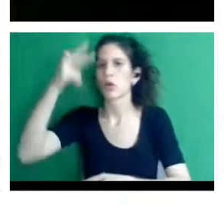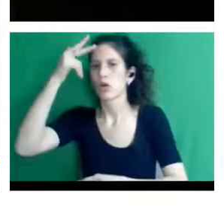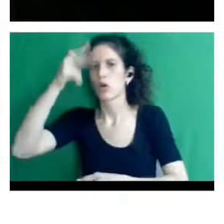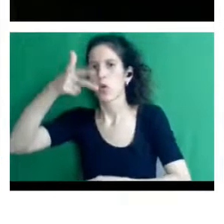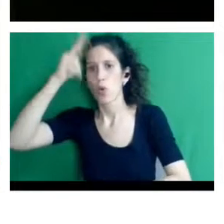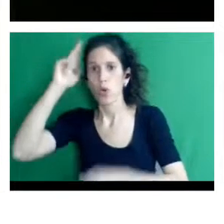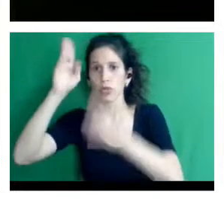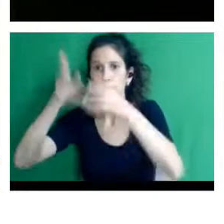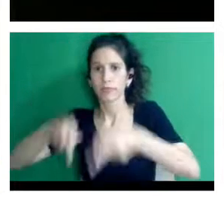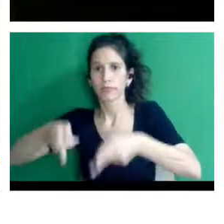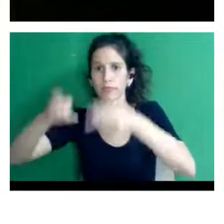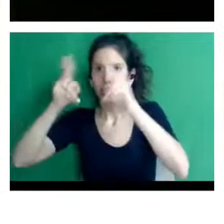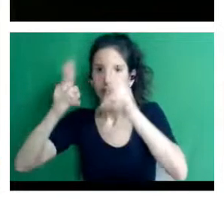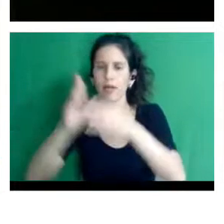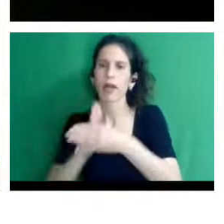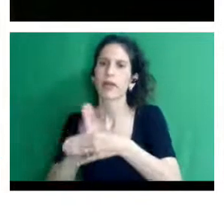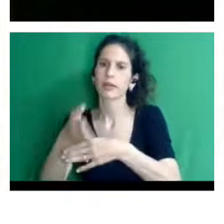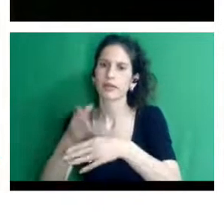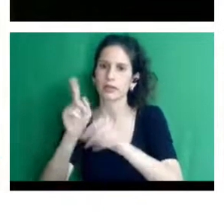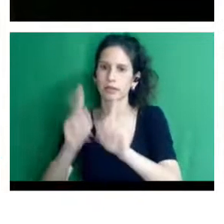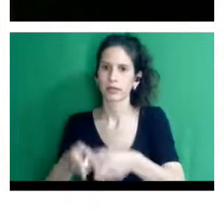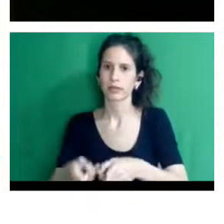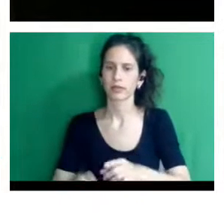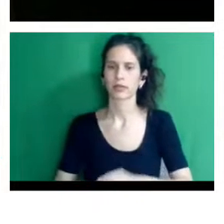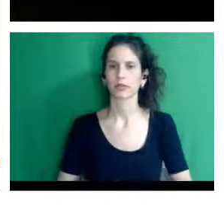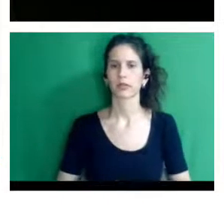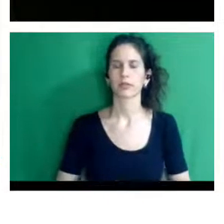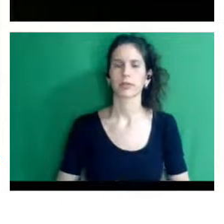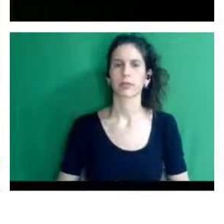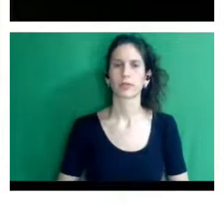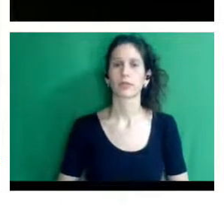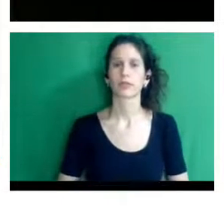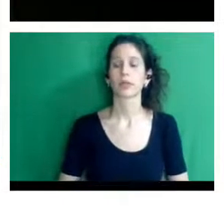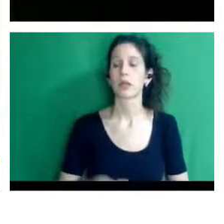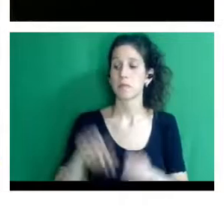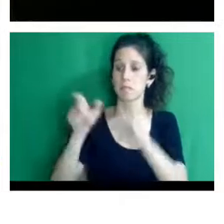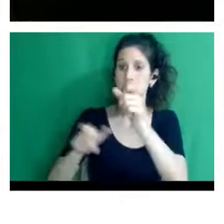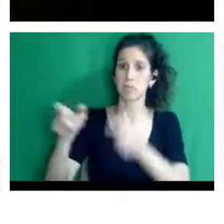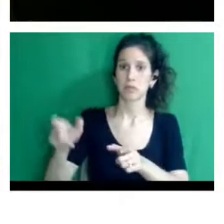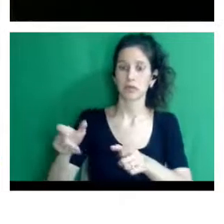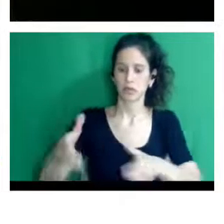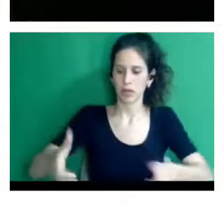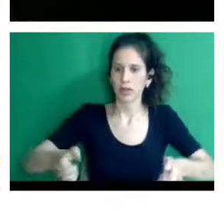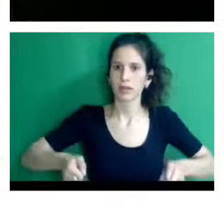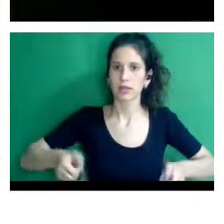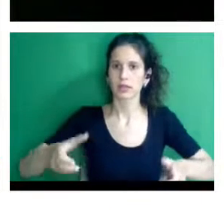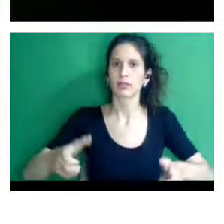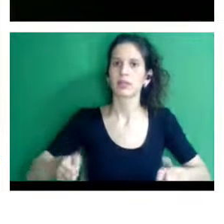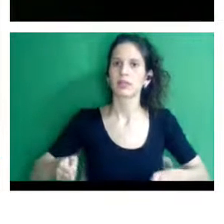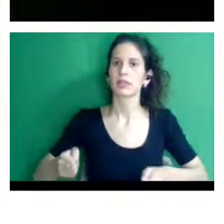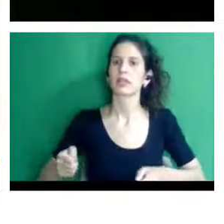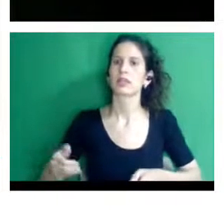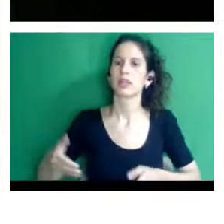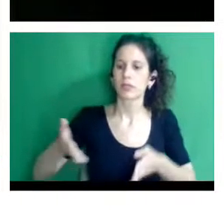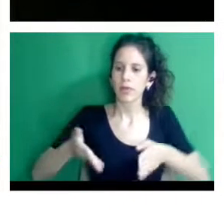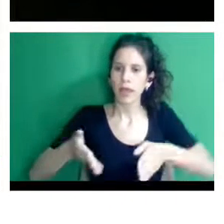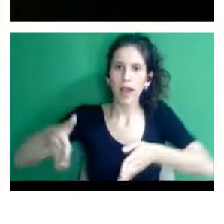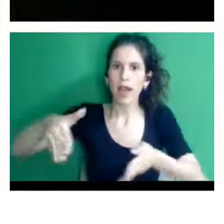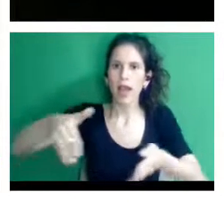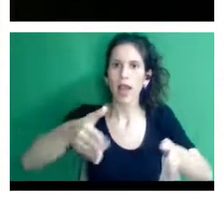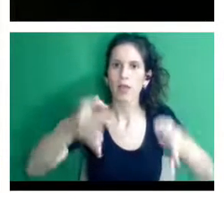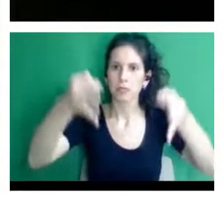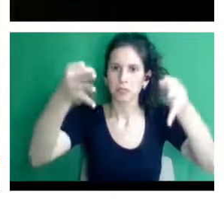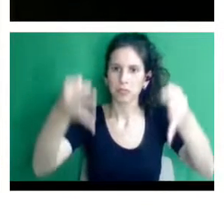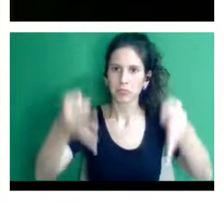la demanda de los espacios para personas en silla de ruedas o movilidad reducida. El transporte será accesible. La información